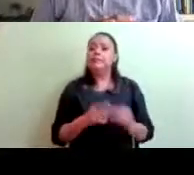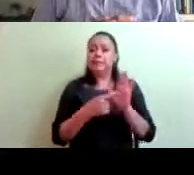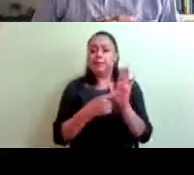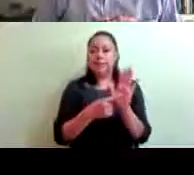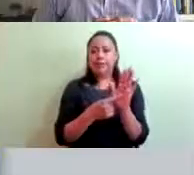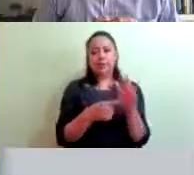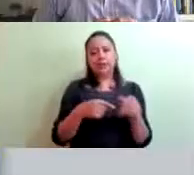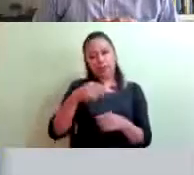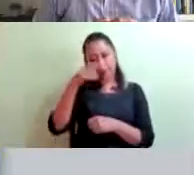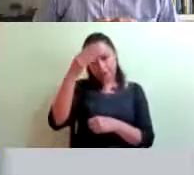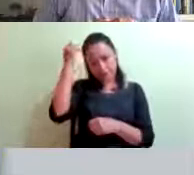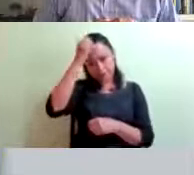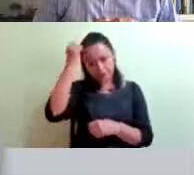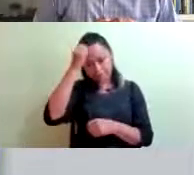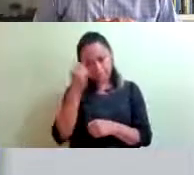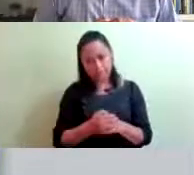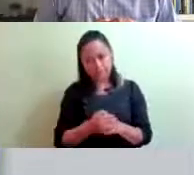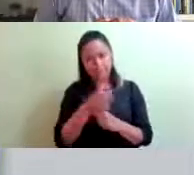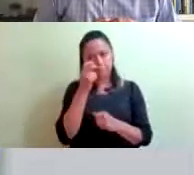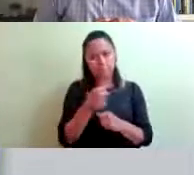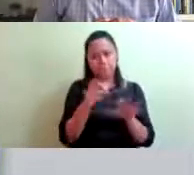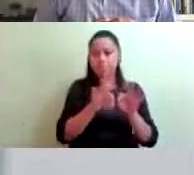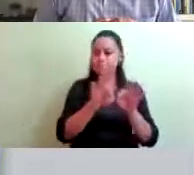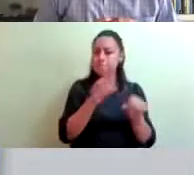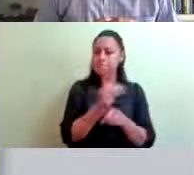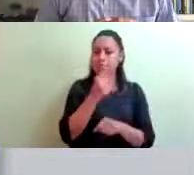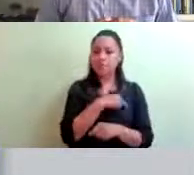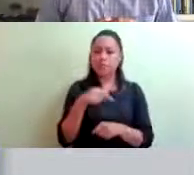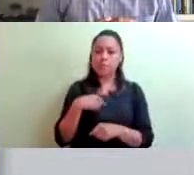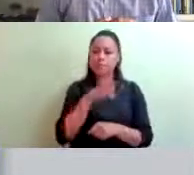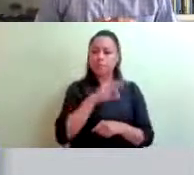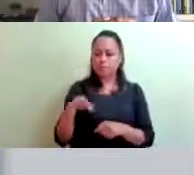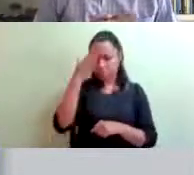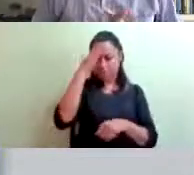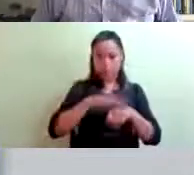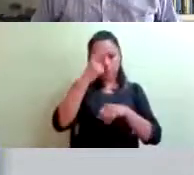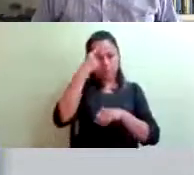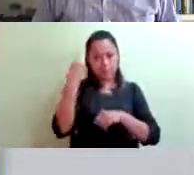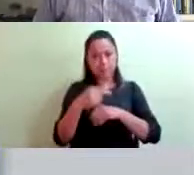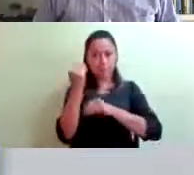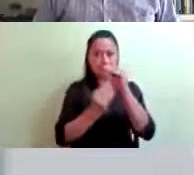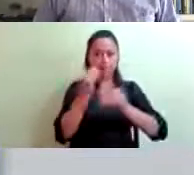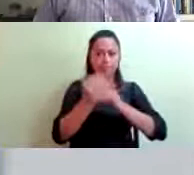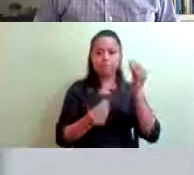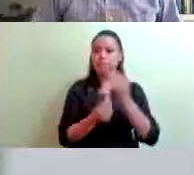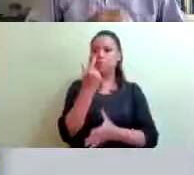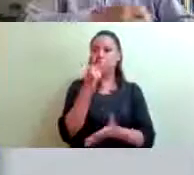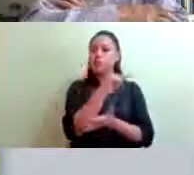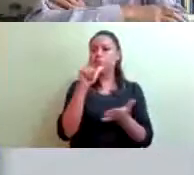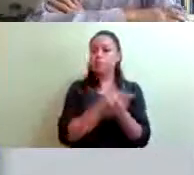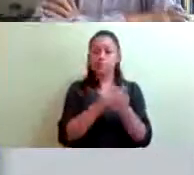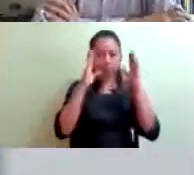muy puntual elementos importantes que sin duda alguna hay que considerar para la discusión de la nueva ley. El enfoque